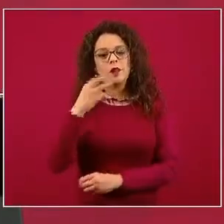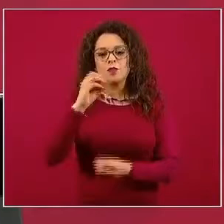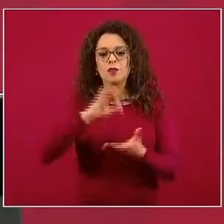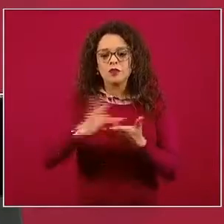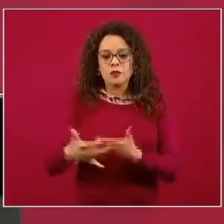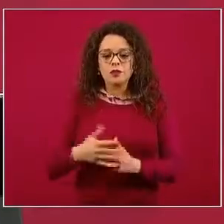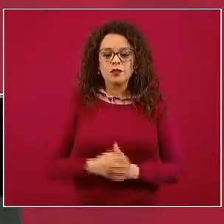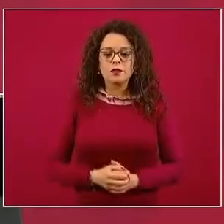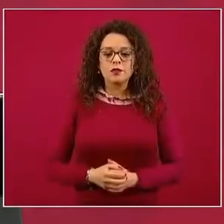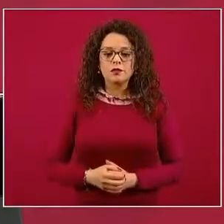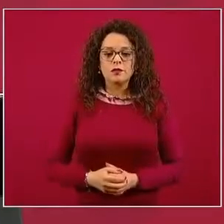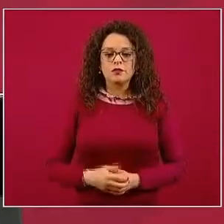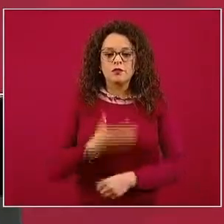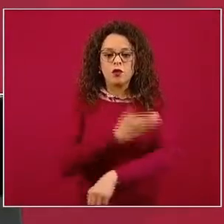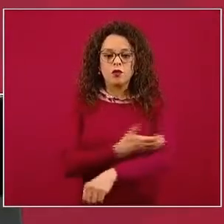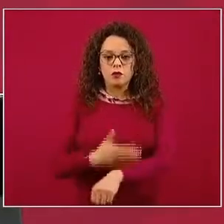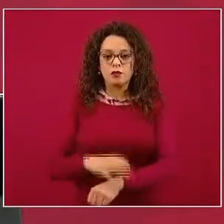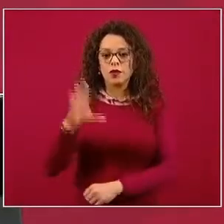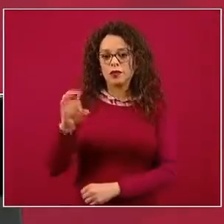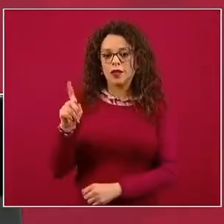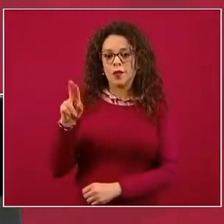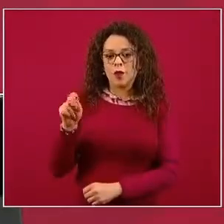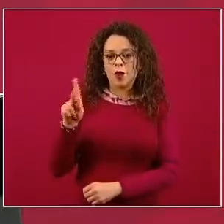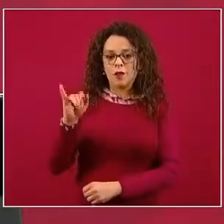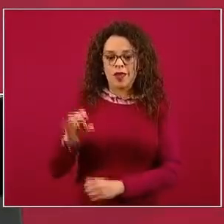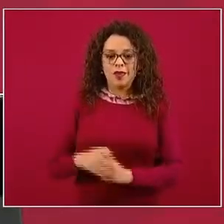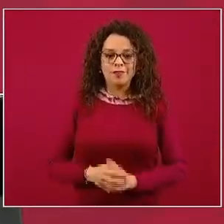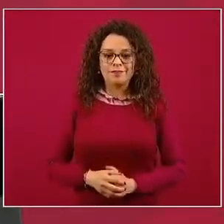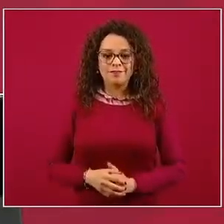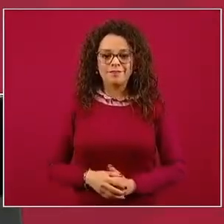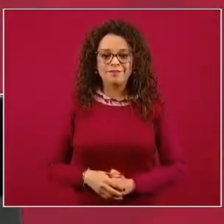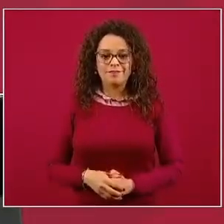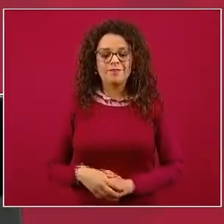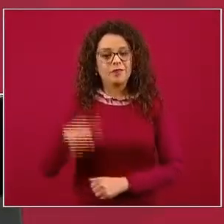siempre, también a nuestros compañeros de CEPROPIE, que